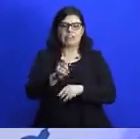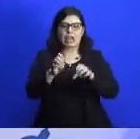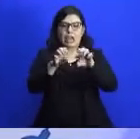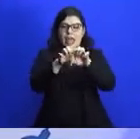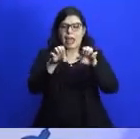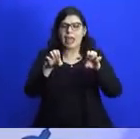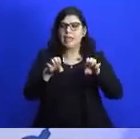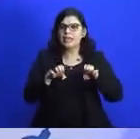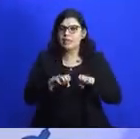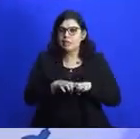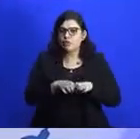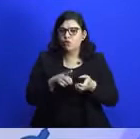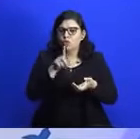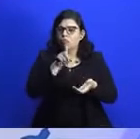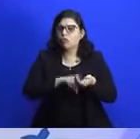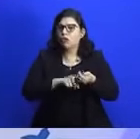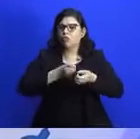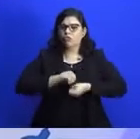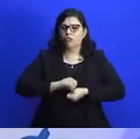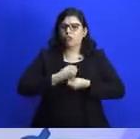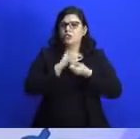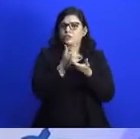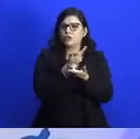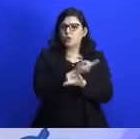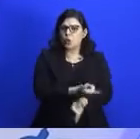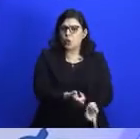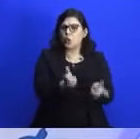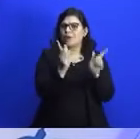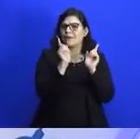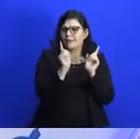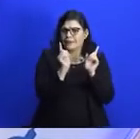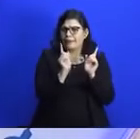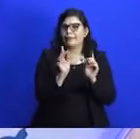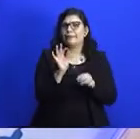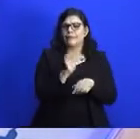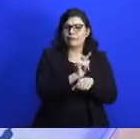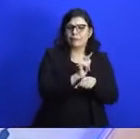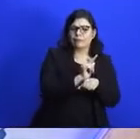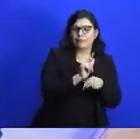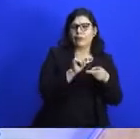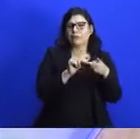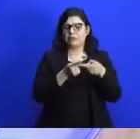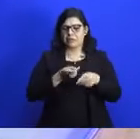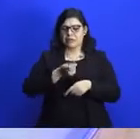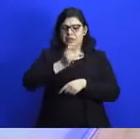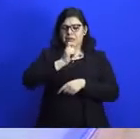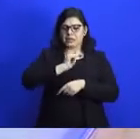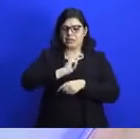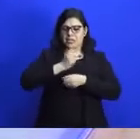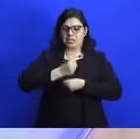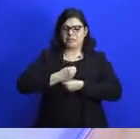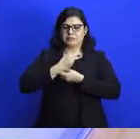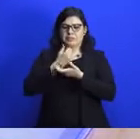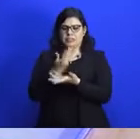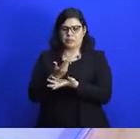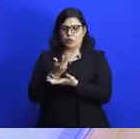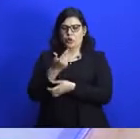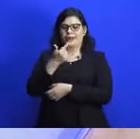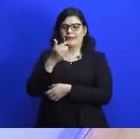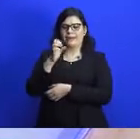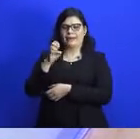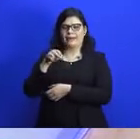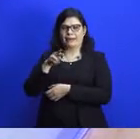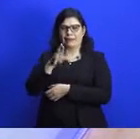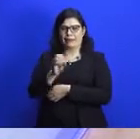libres de expresarse en un ambiente seguro. La orientación sexual, la identidad y la expresión de género son temas que